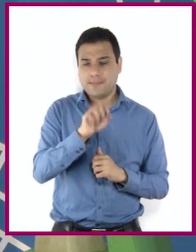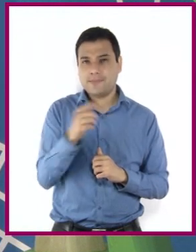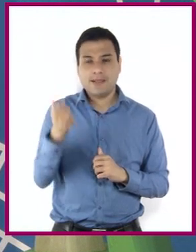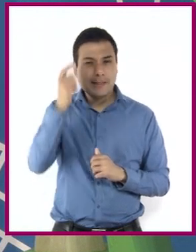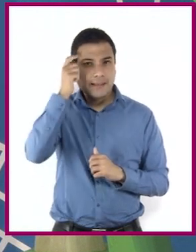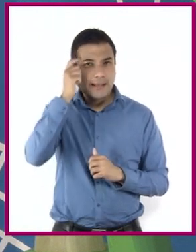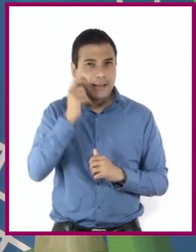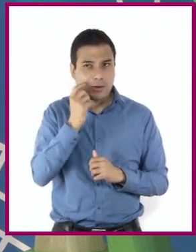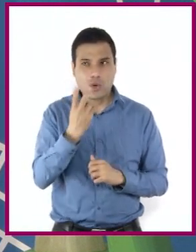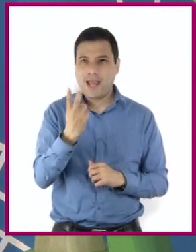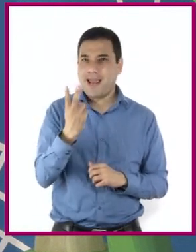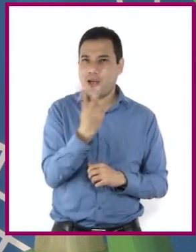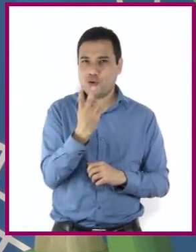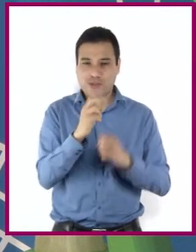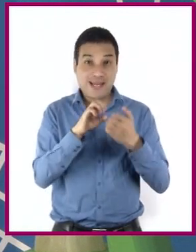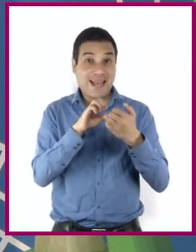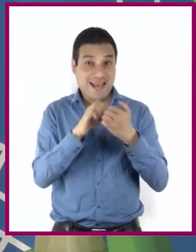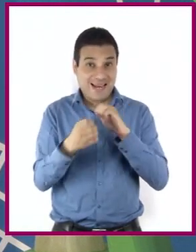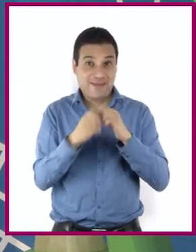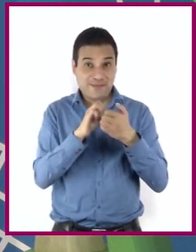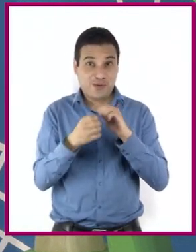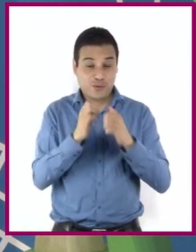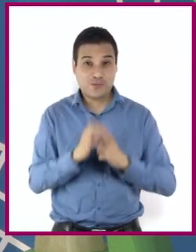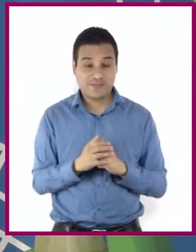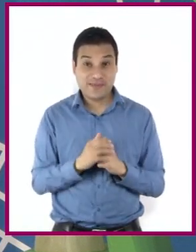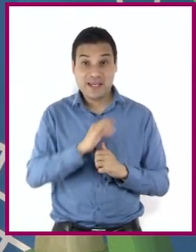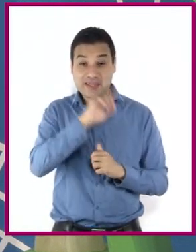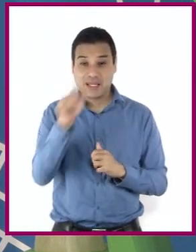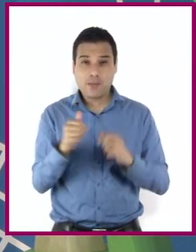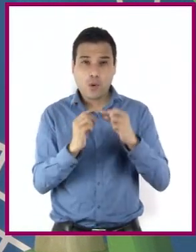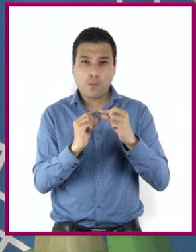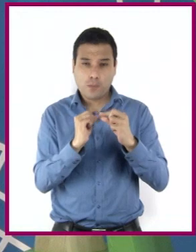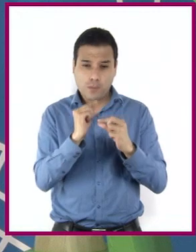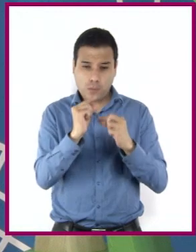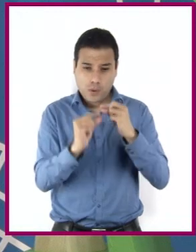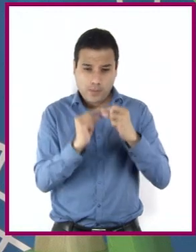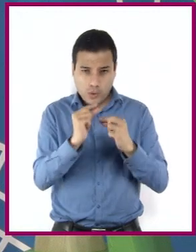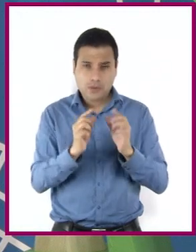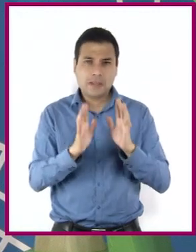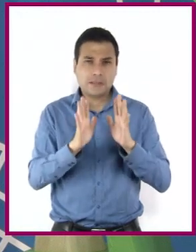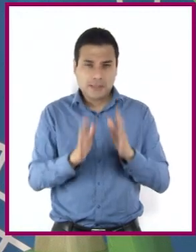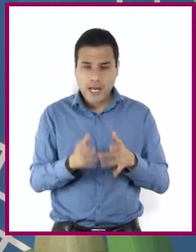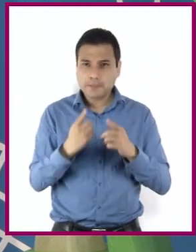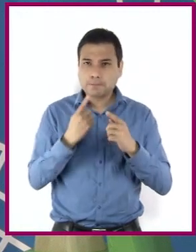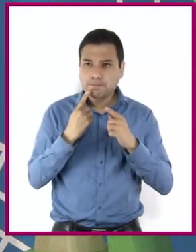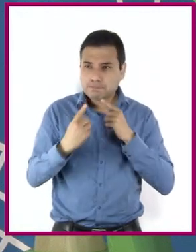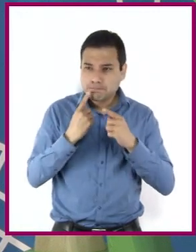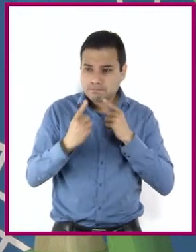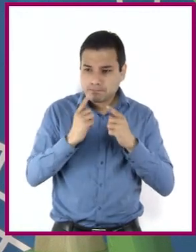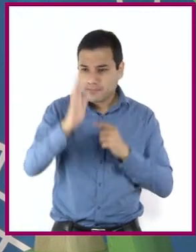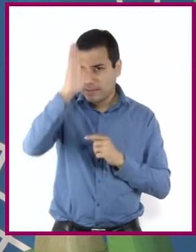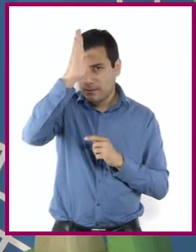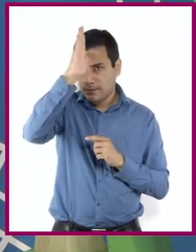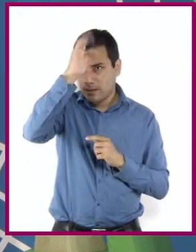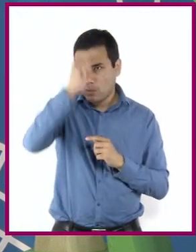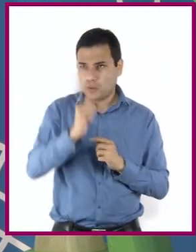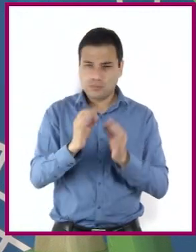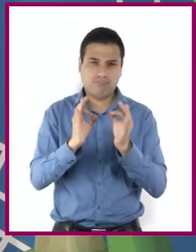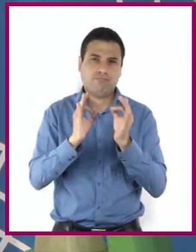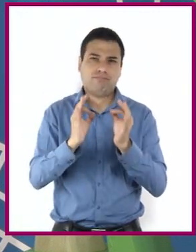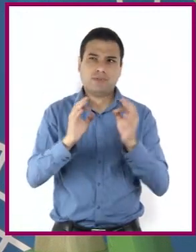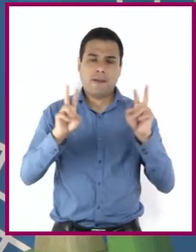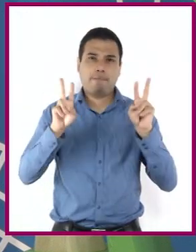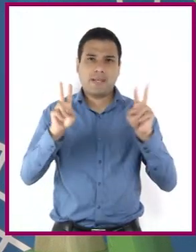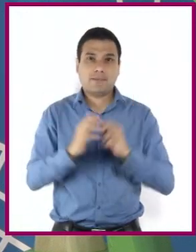que, obligados por las circunstancias, llegaron a un acuerdo para consumar la independencia y romper los lazos